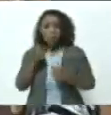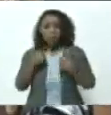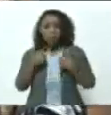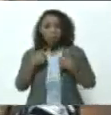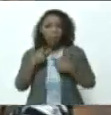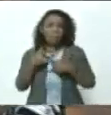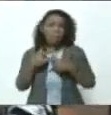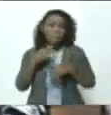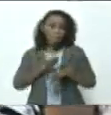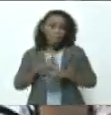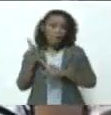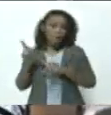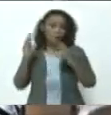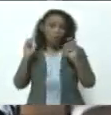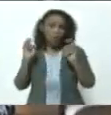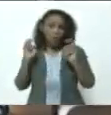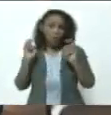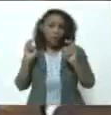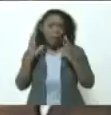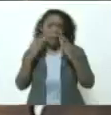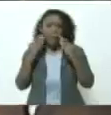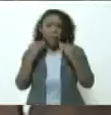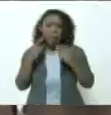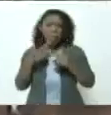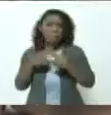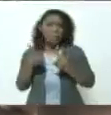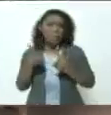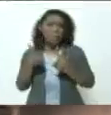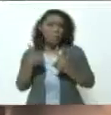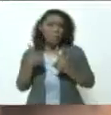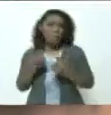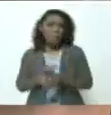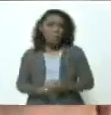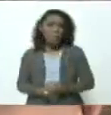pues, porque es su área de experticia. Pero